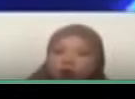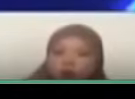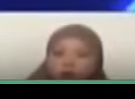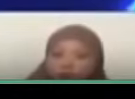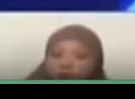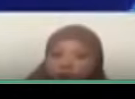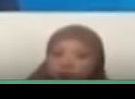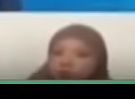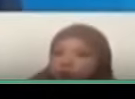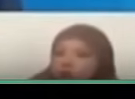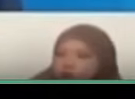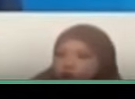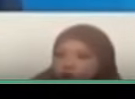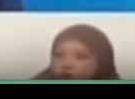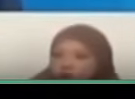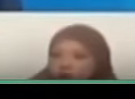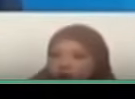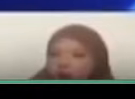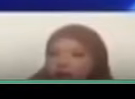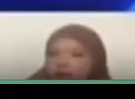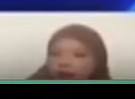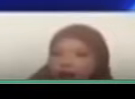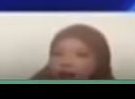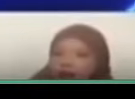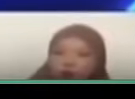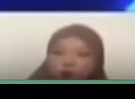tan grande que cometieron.